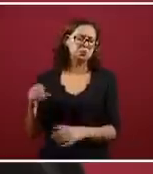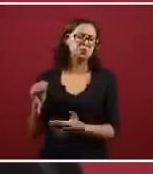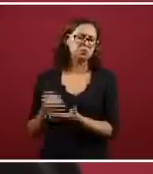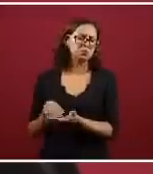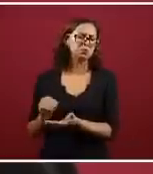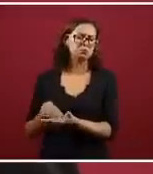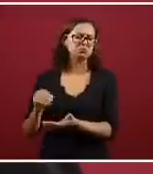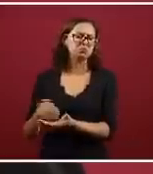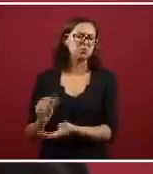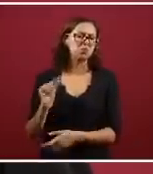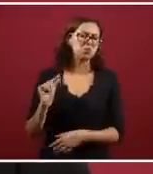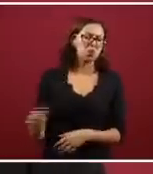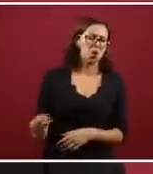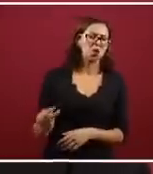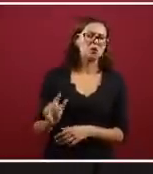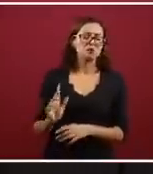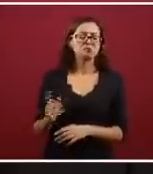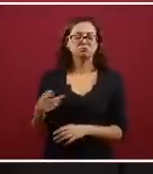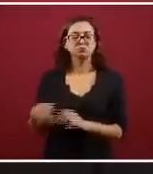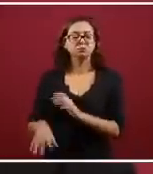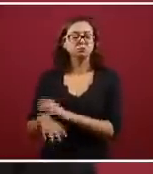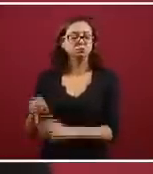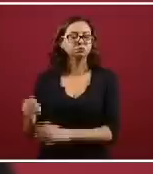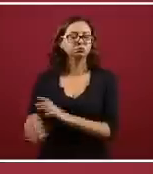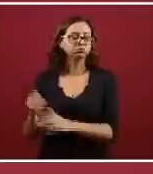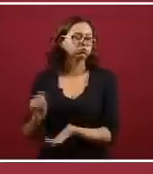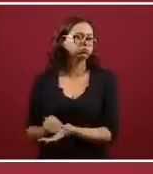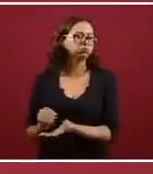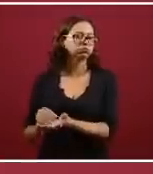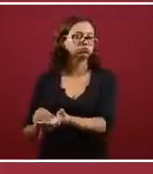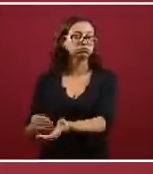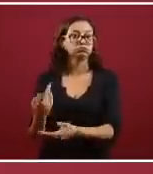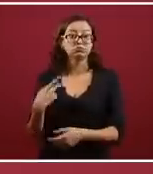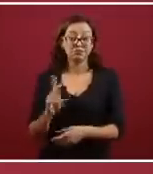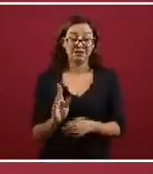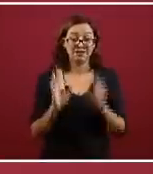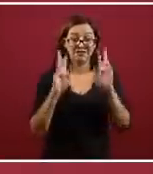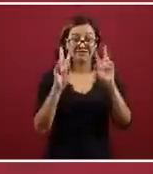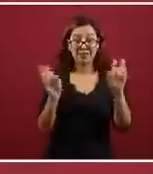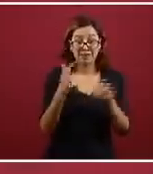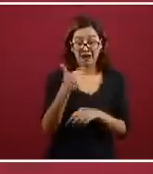marginal, pero el caso del gas ni siquiera se planteó